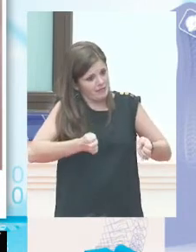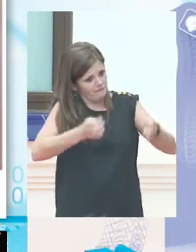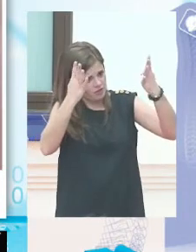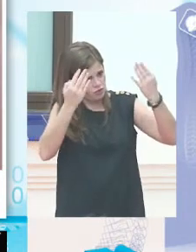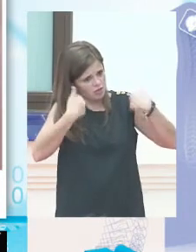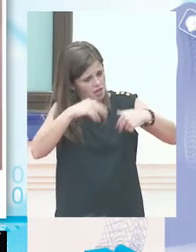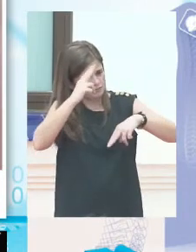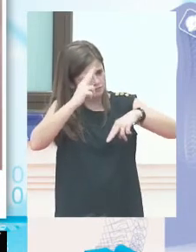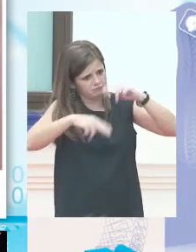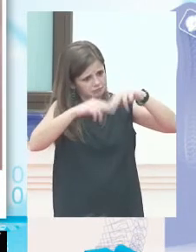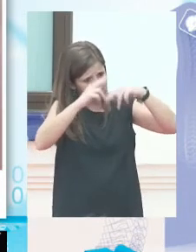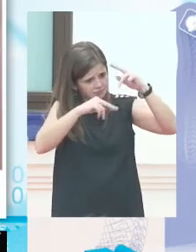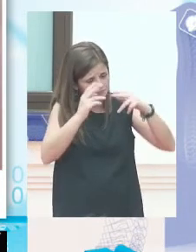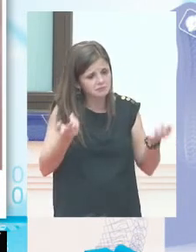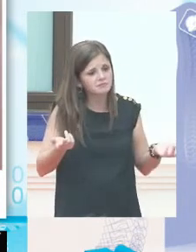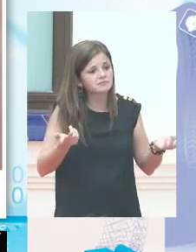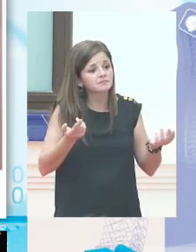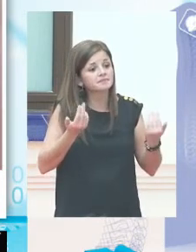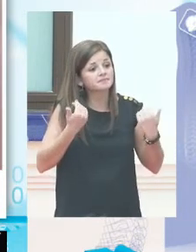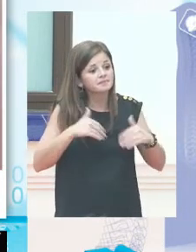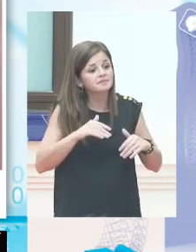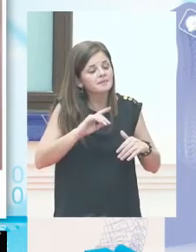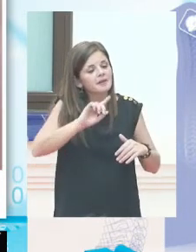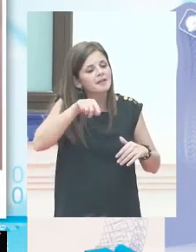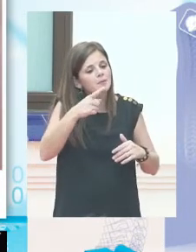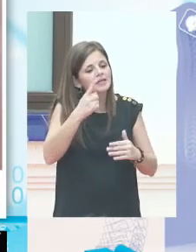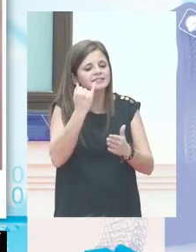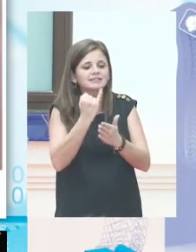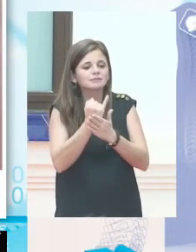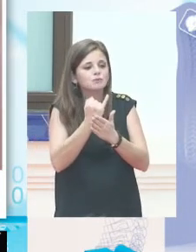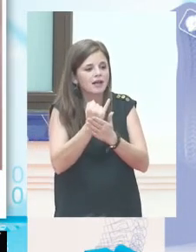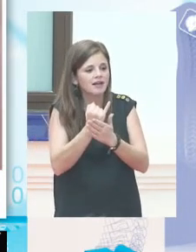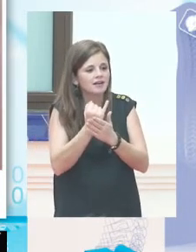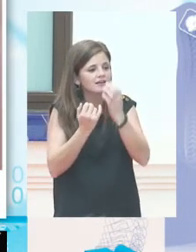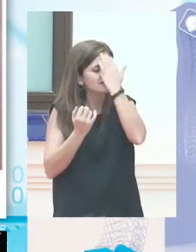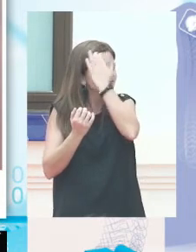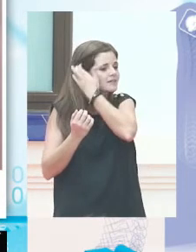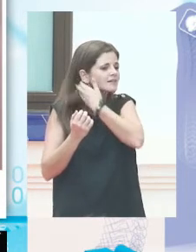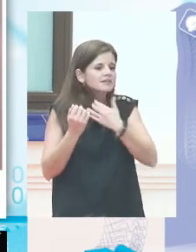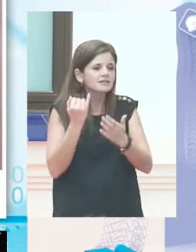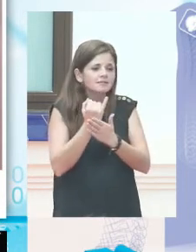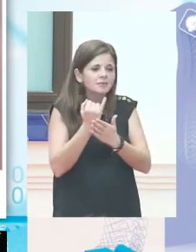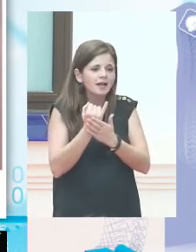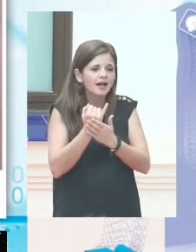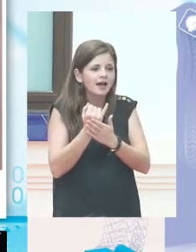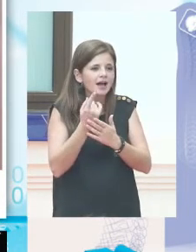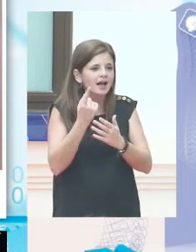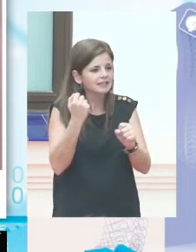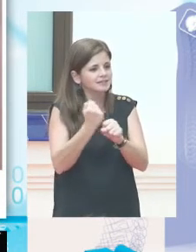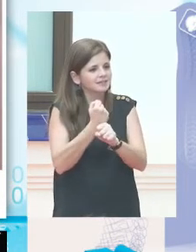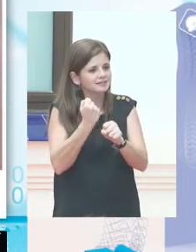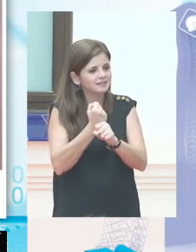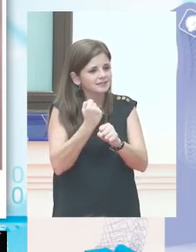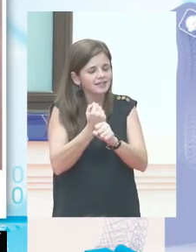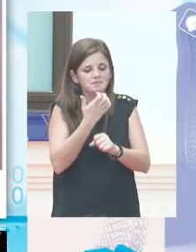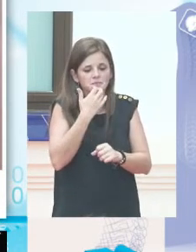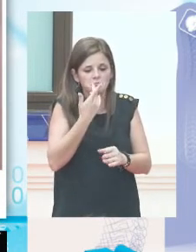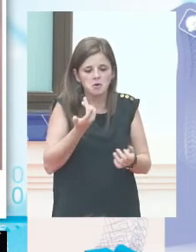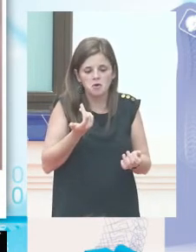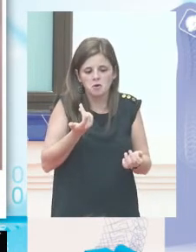edificio, tenemos colocadas a las personas, lo que hacemos es simular tareas del día a día. Tareas como, no sé, ir al